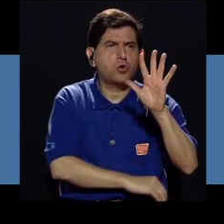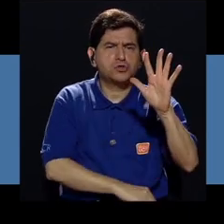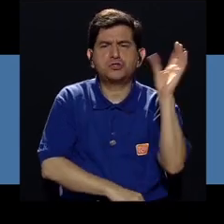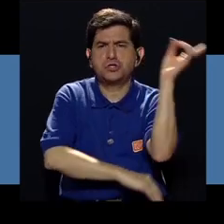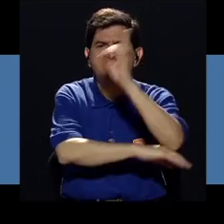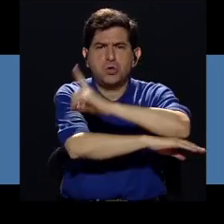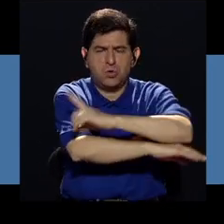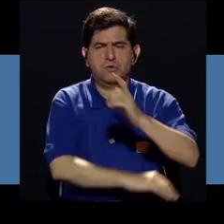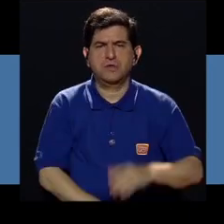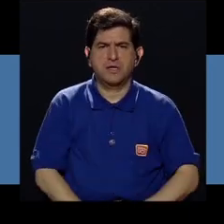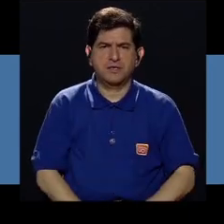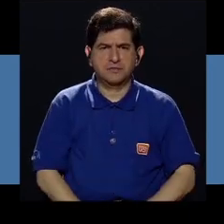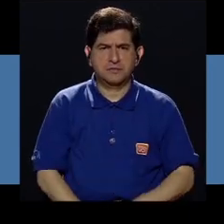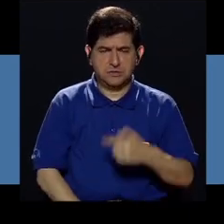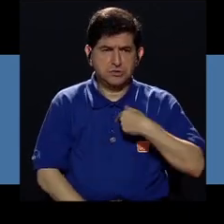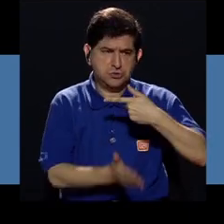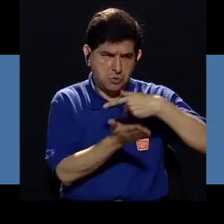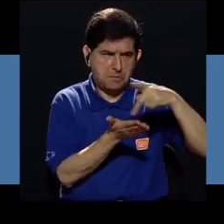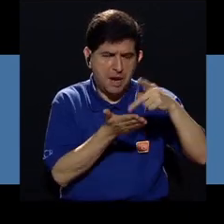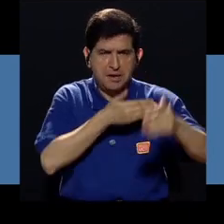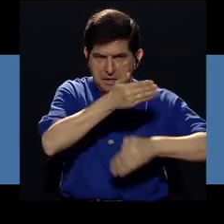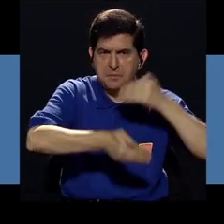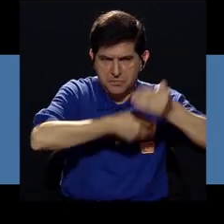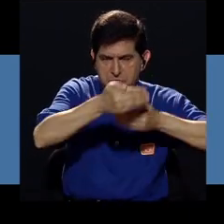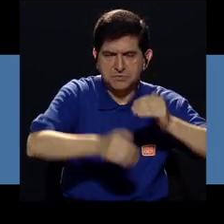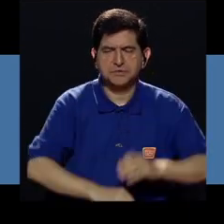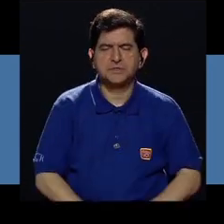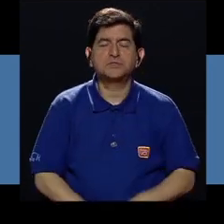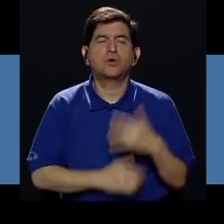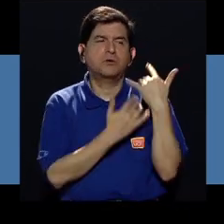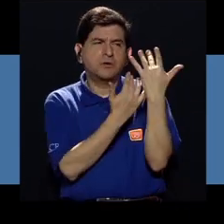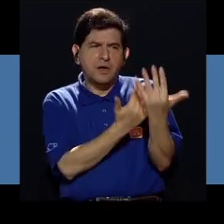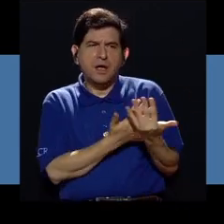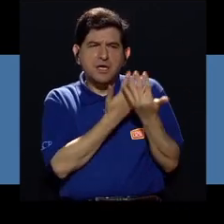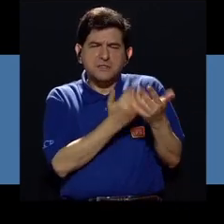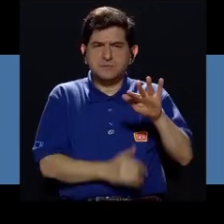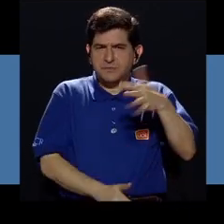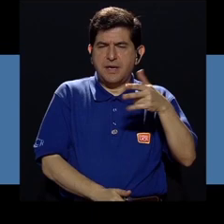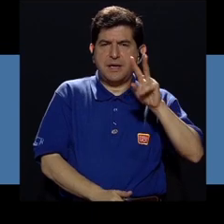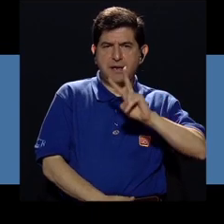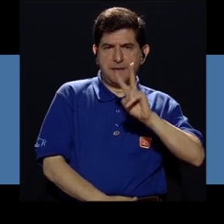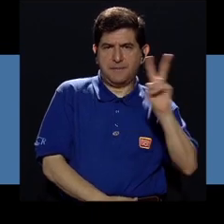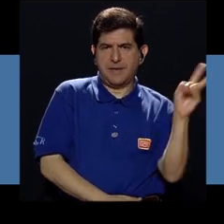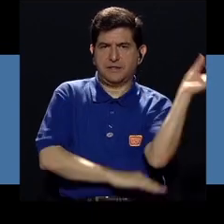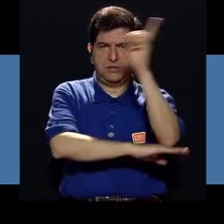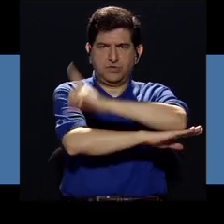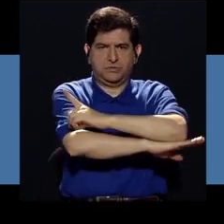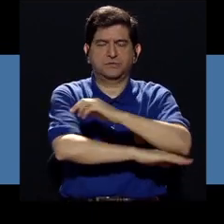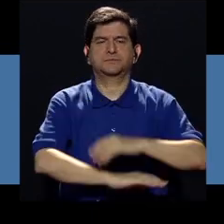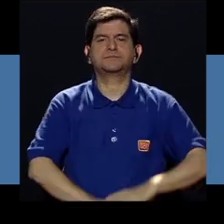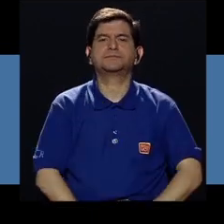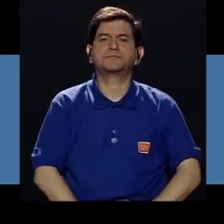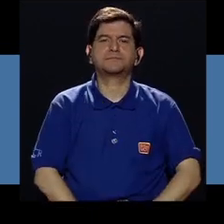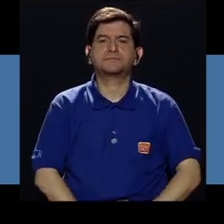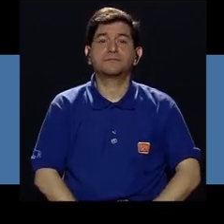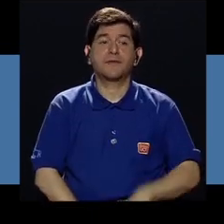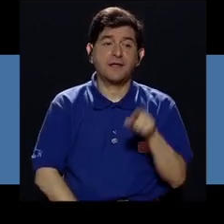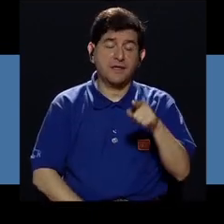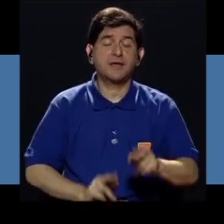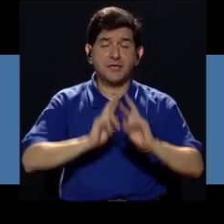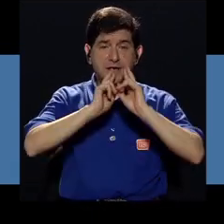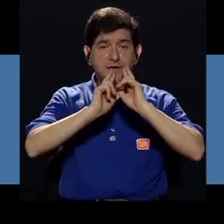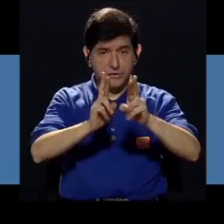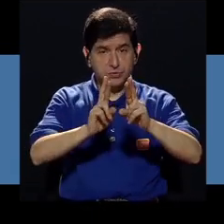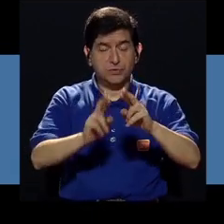días me para de hacer la biopsia y espere más o menos 22 días y me dieron el